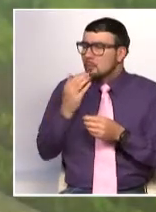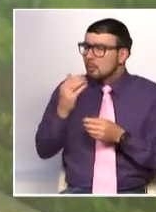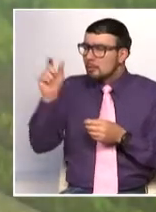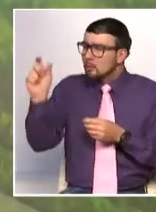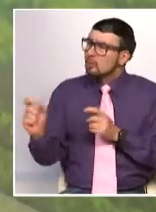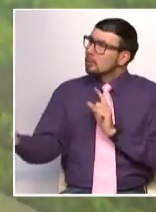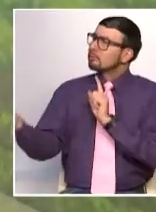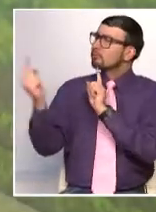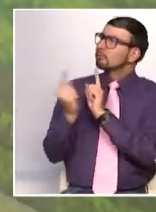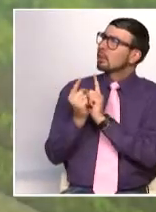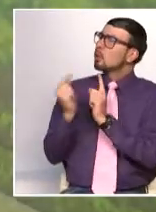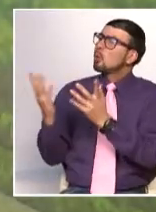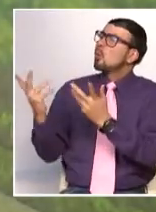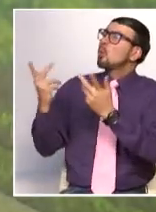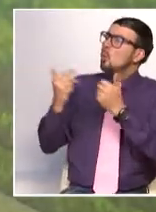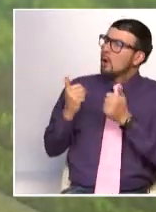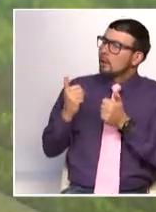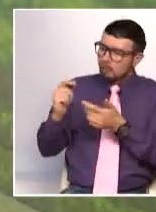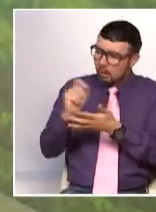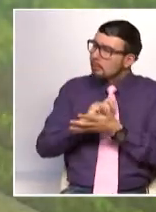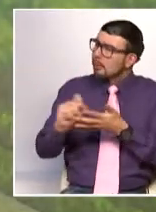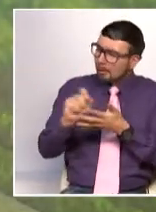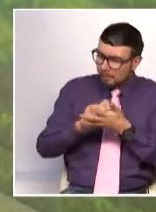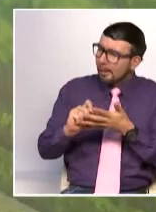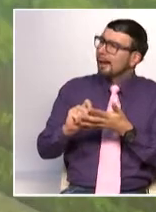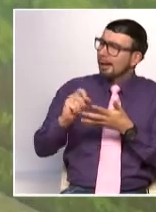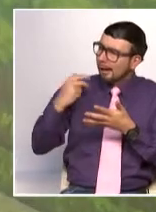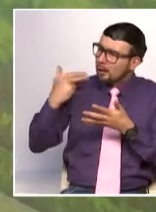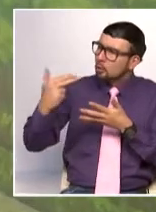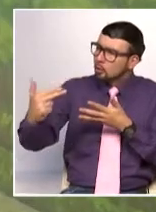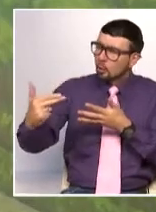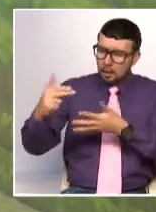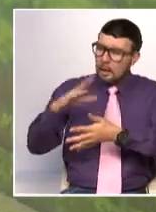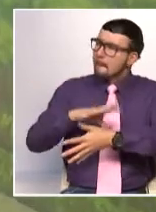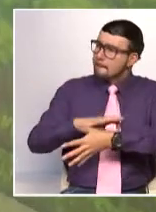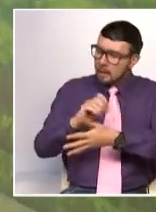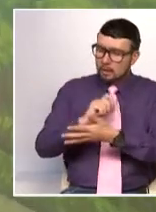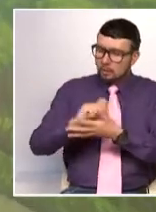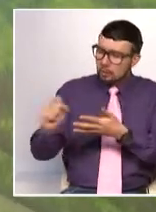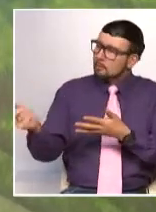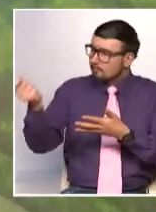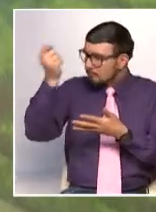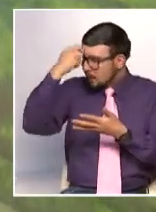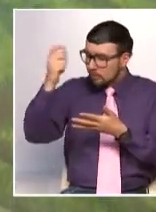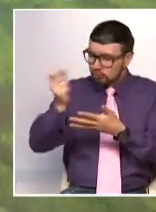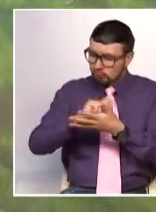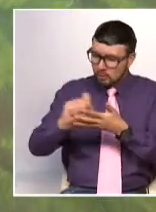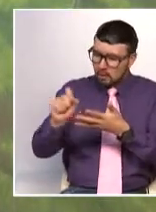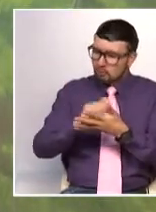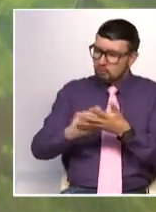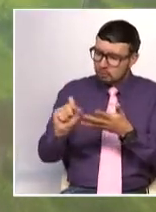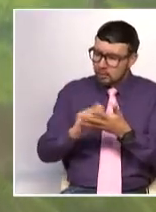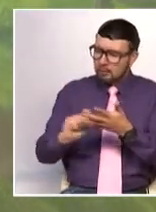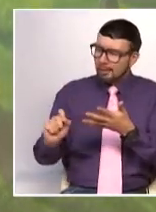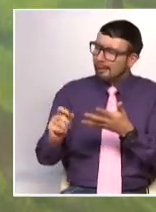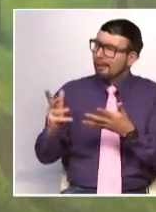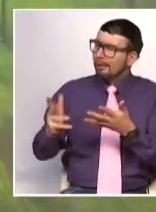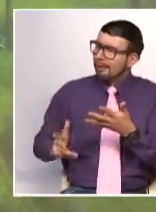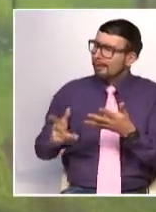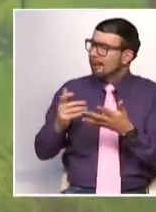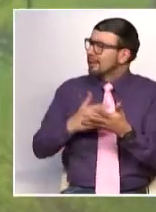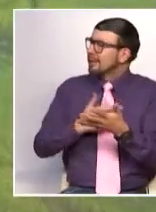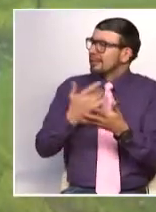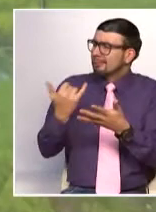es toda una historia de procesos de vida que tiene el paciente y en su conjunto nos permite hacer